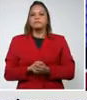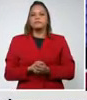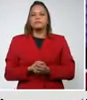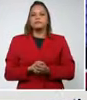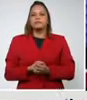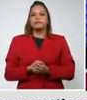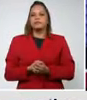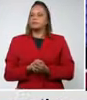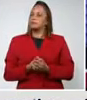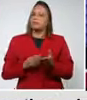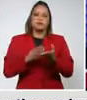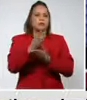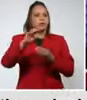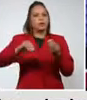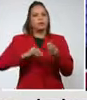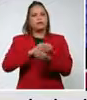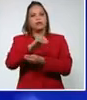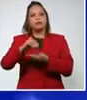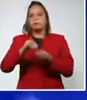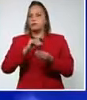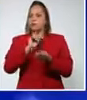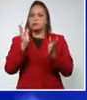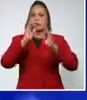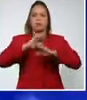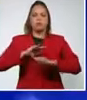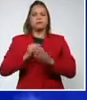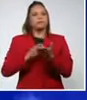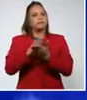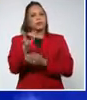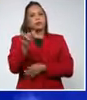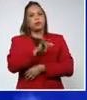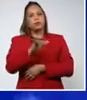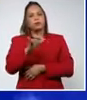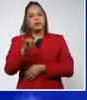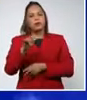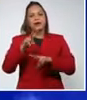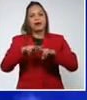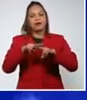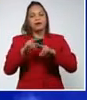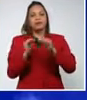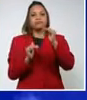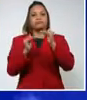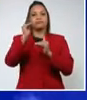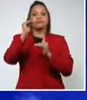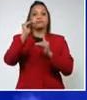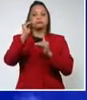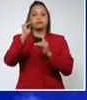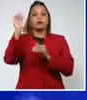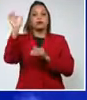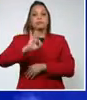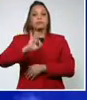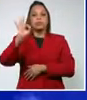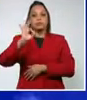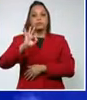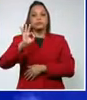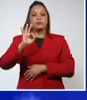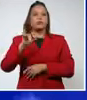comparación con el día de ayer. La Habana incrementa su tasa de incidencia